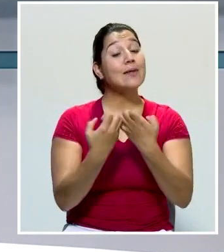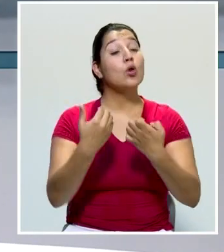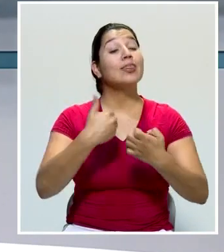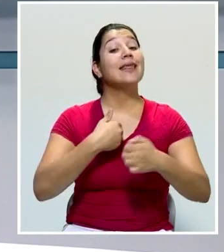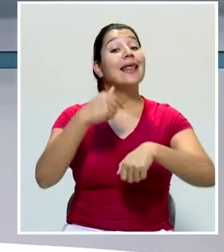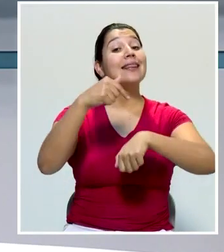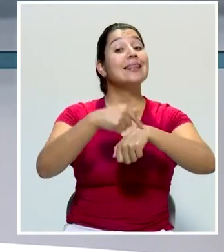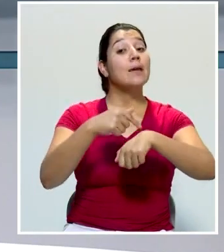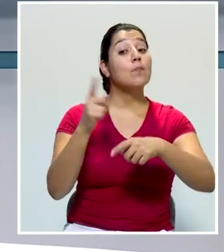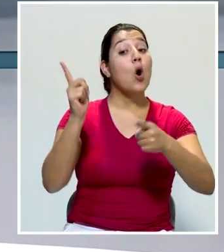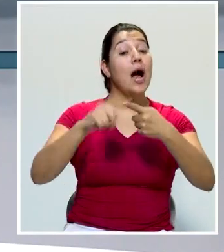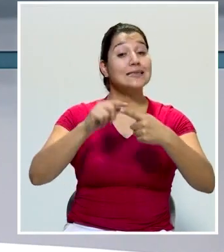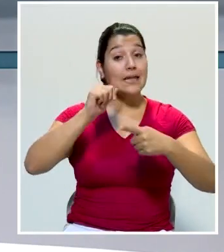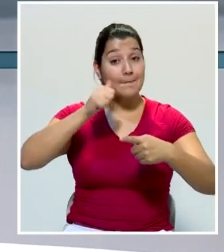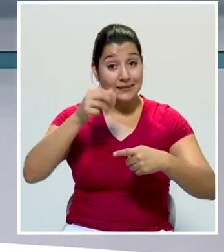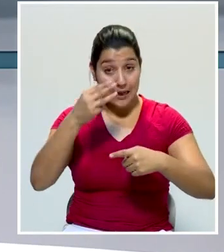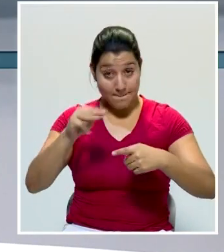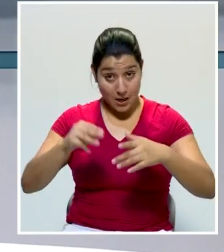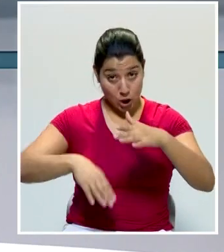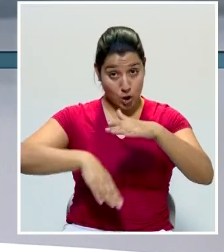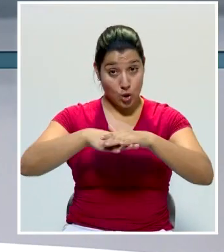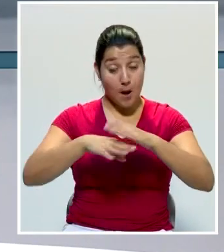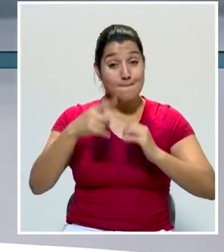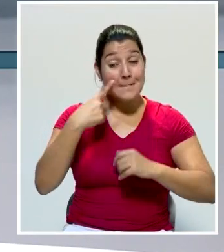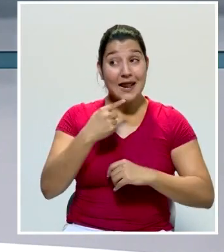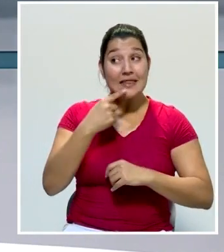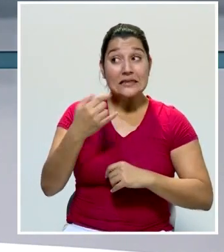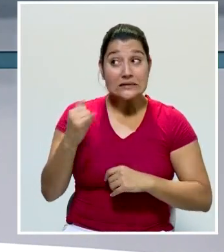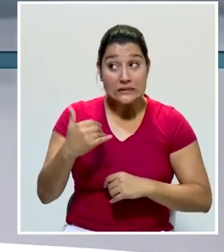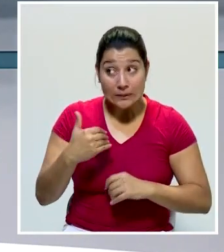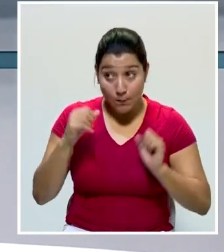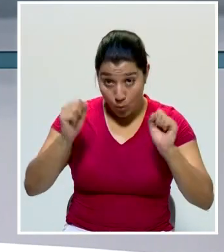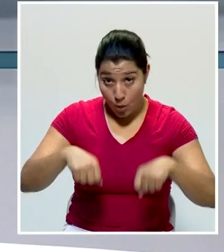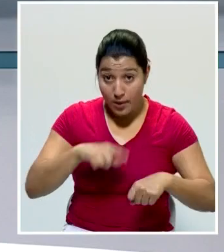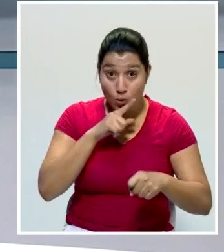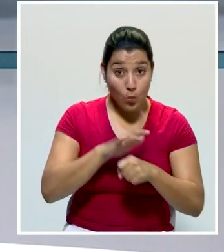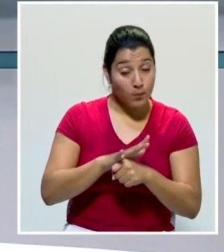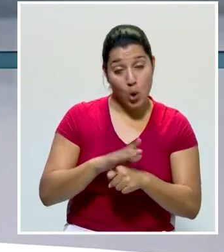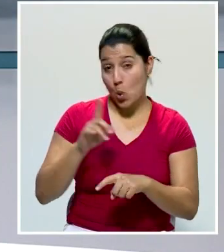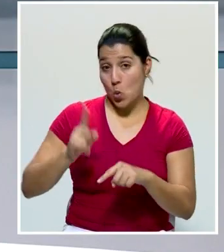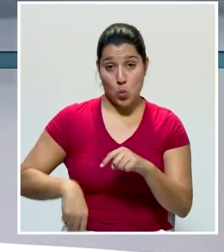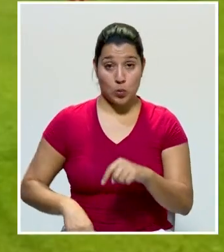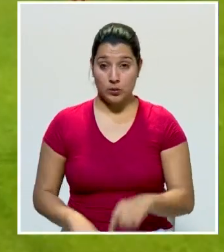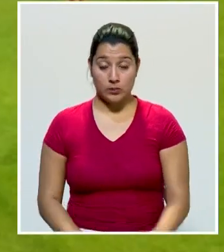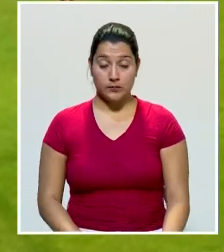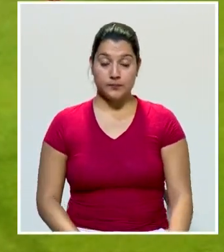miércoles para manifestar si están en capacidad de cumplir o no.